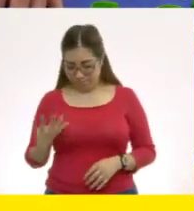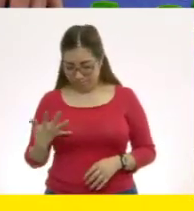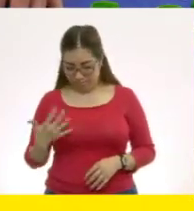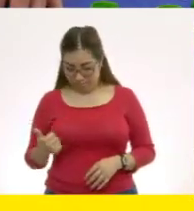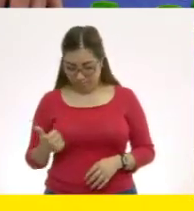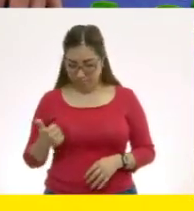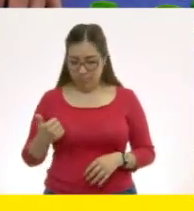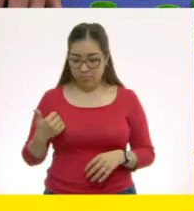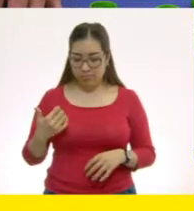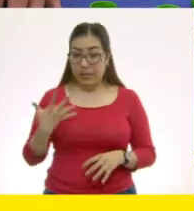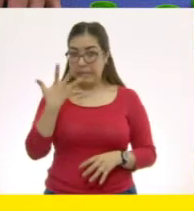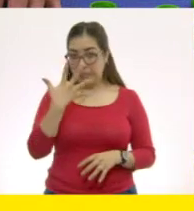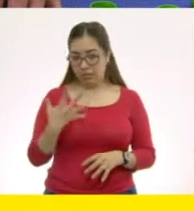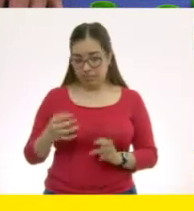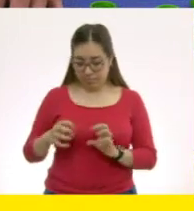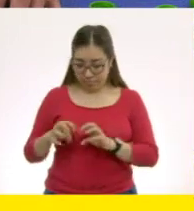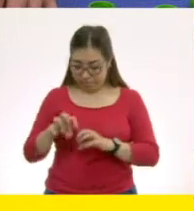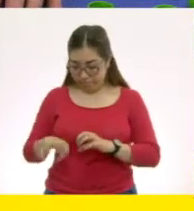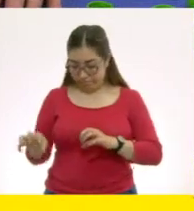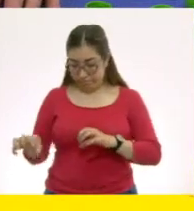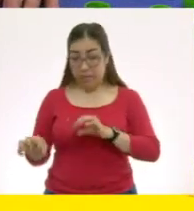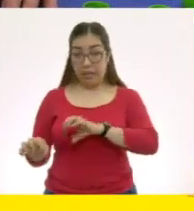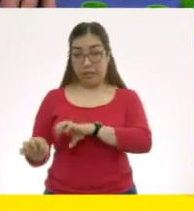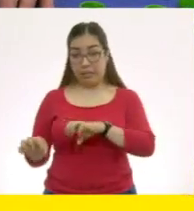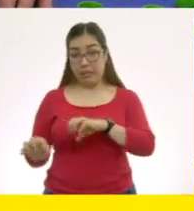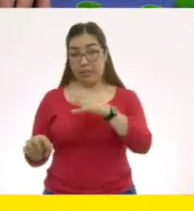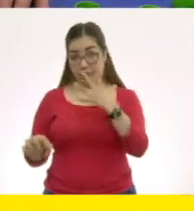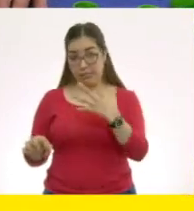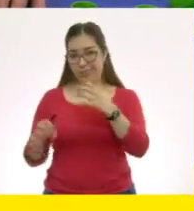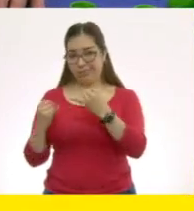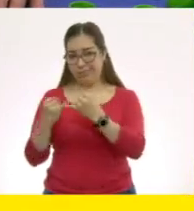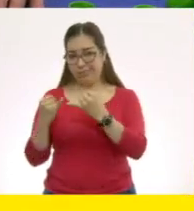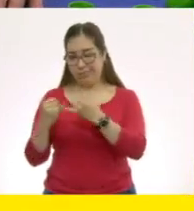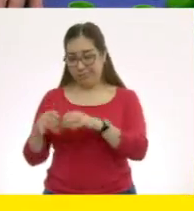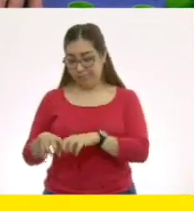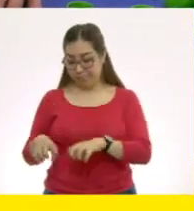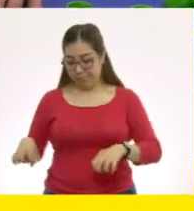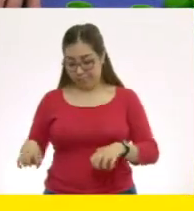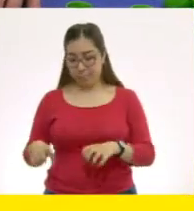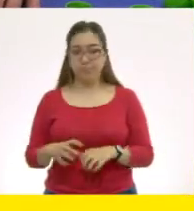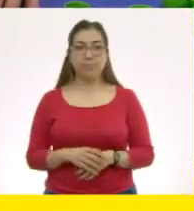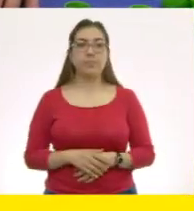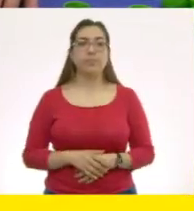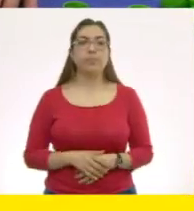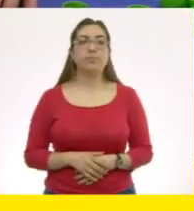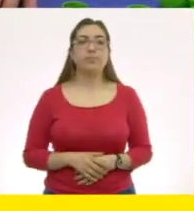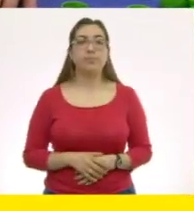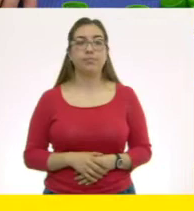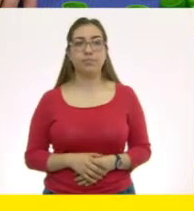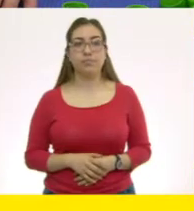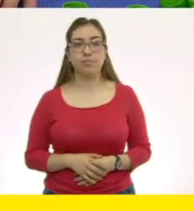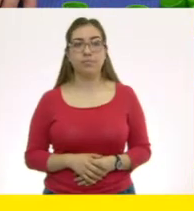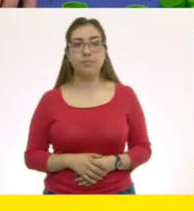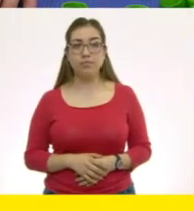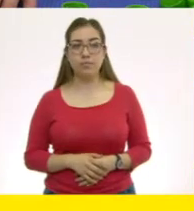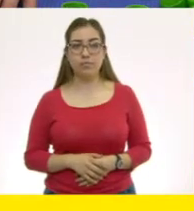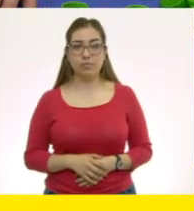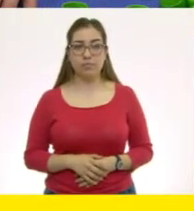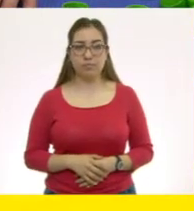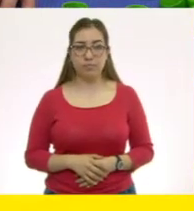4, 5, y aquí hay 5, y la última división de montón, 3, 4,